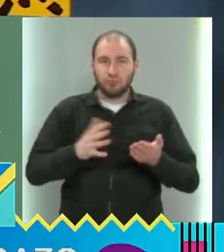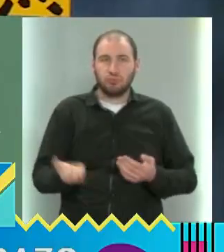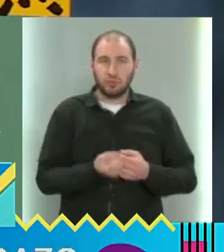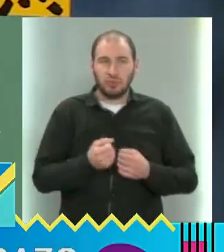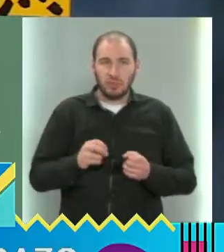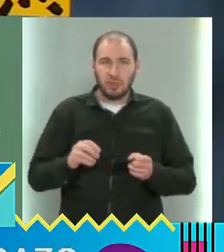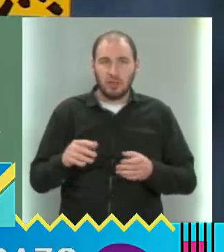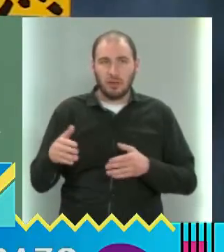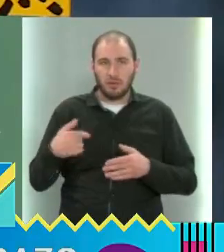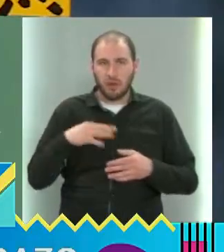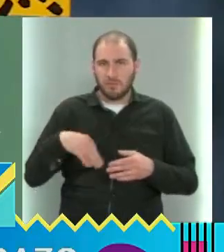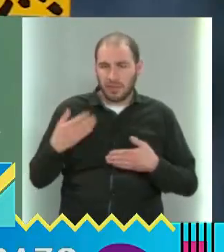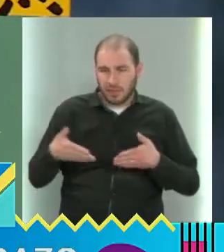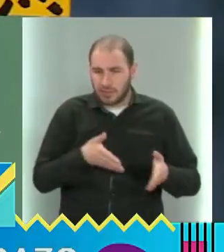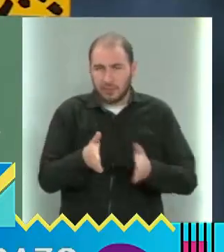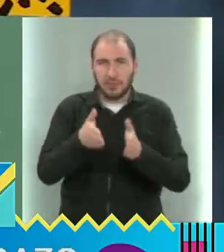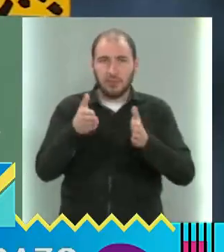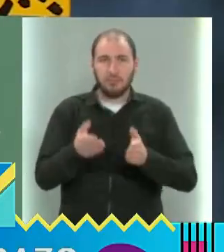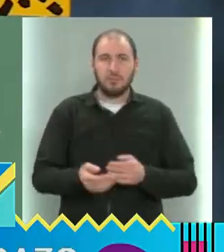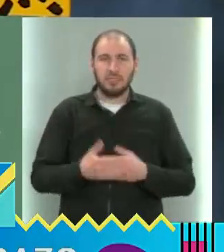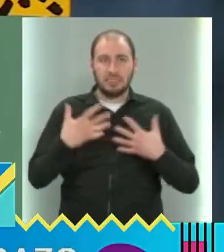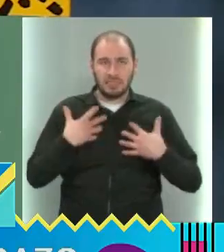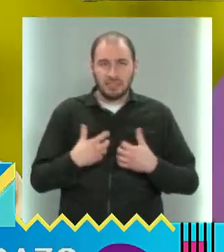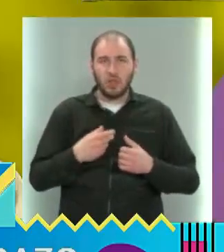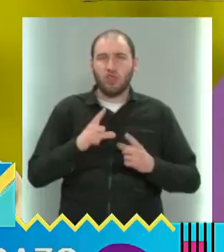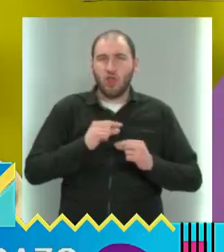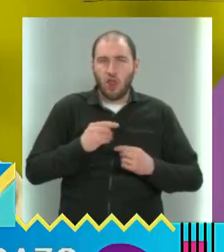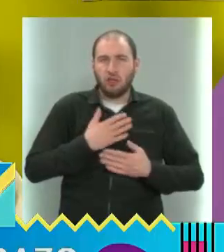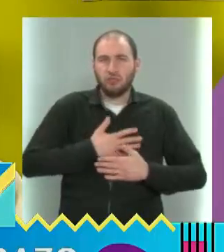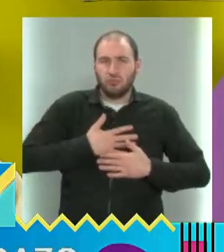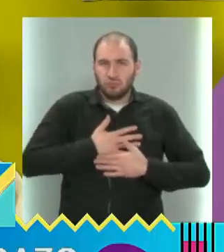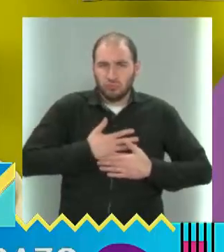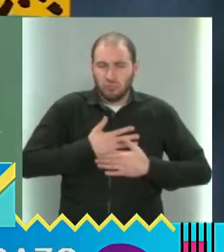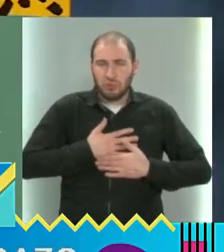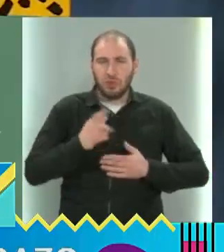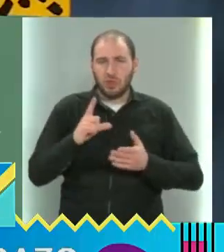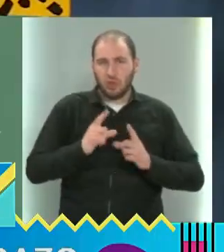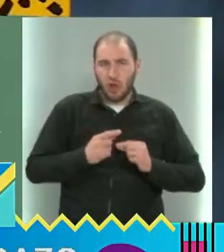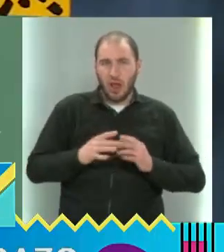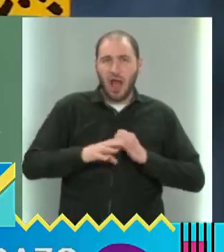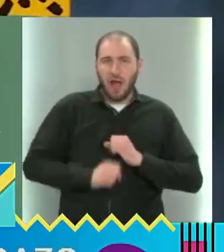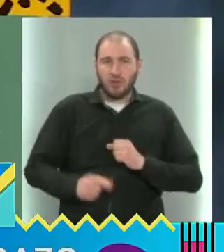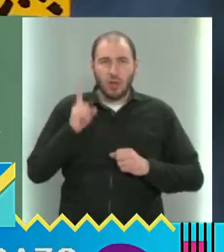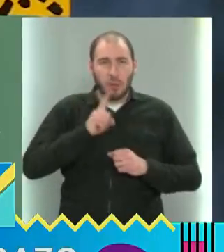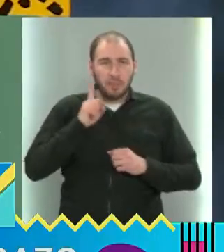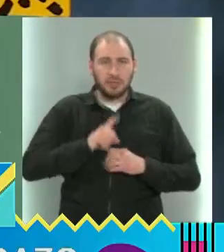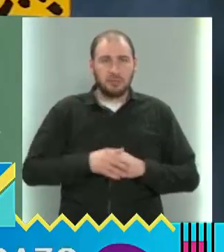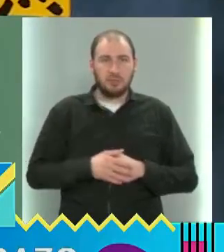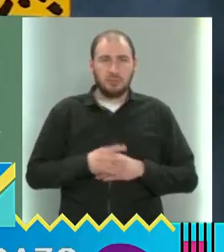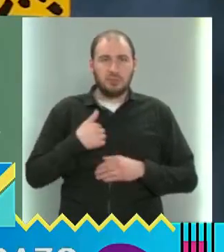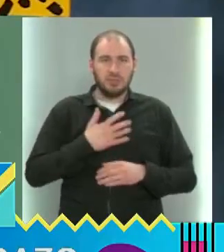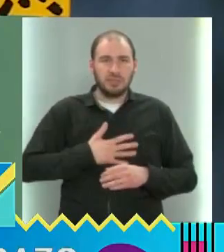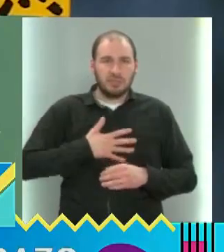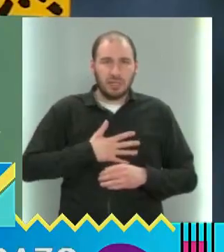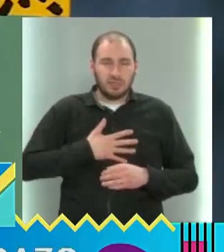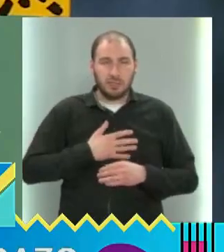poder retomar las riendas de mi vida, de poder sanar de este dolor y este daño que había pasado por el aborto provocado,